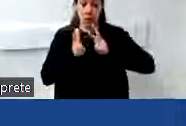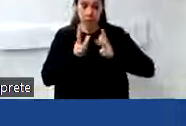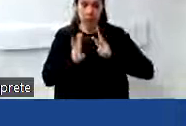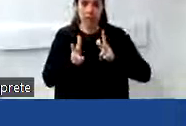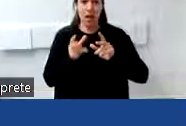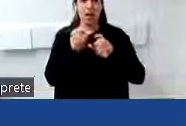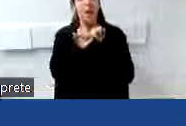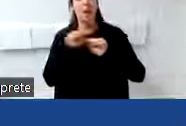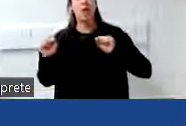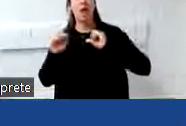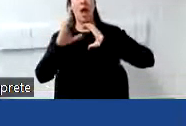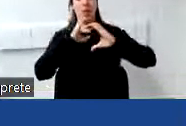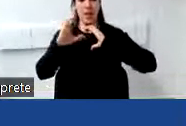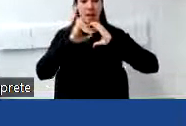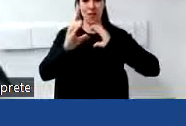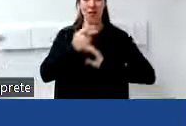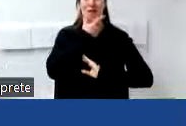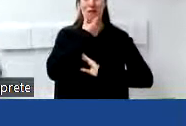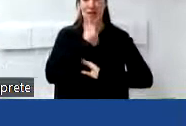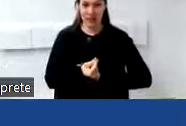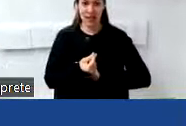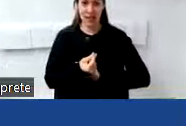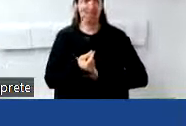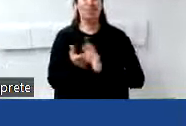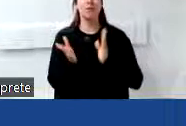de mediador en la situación,